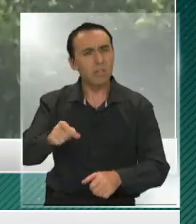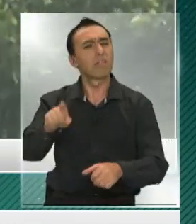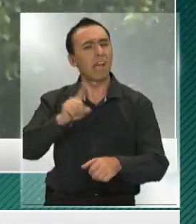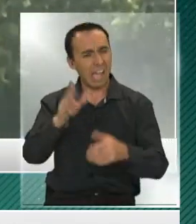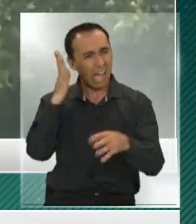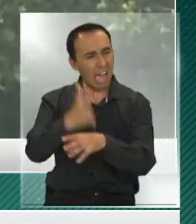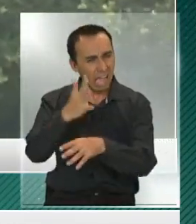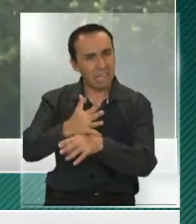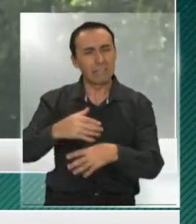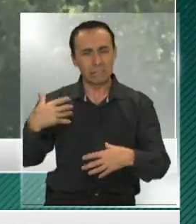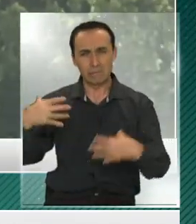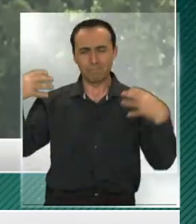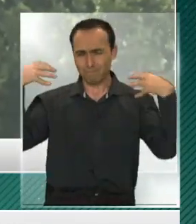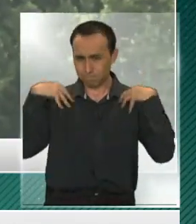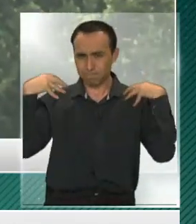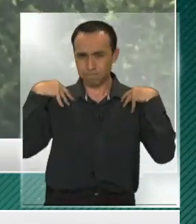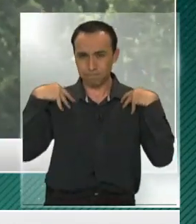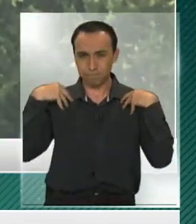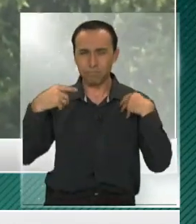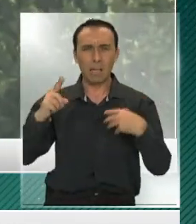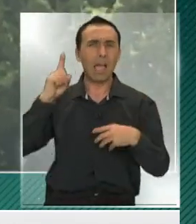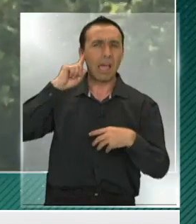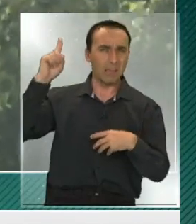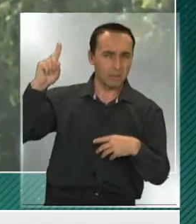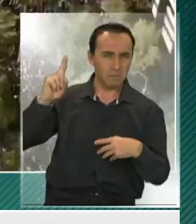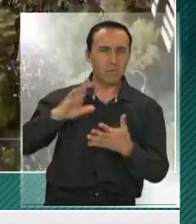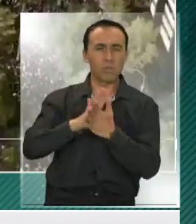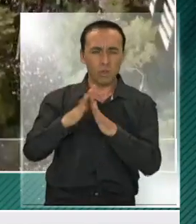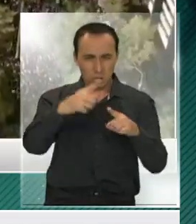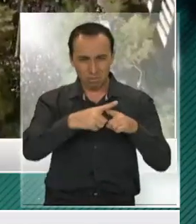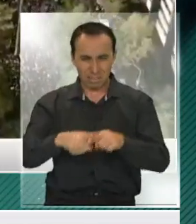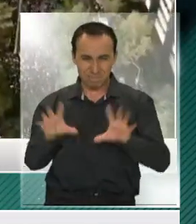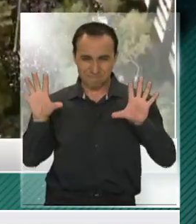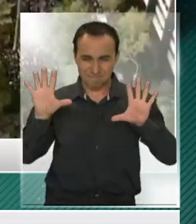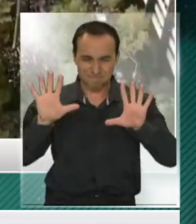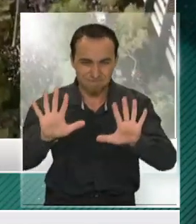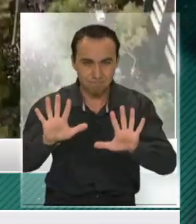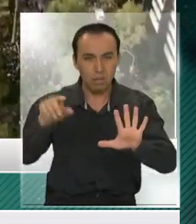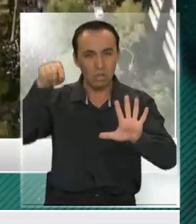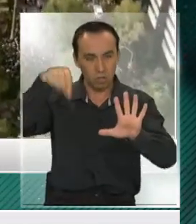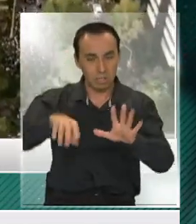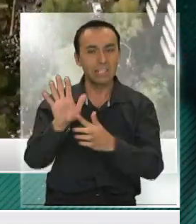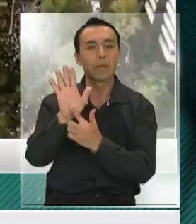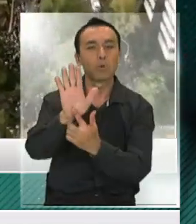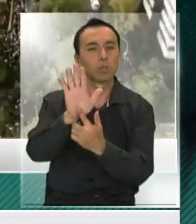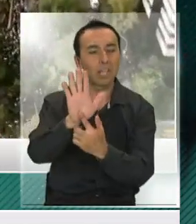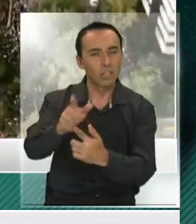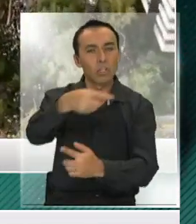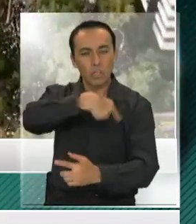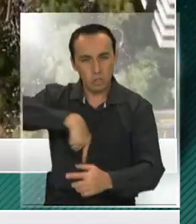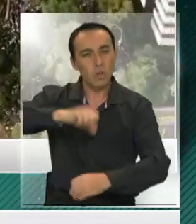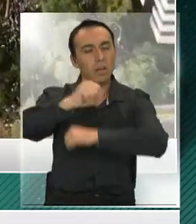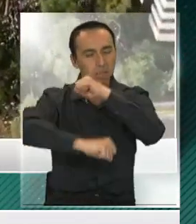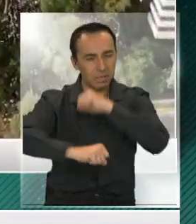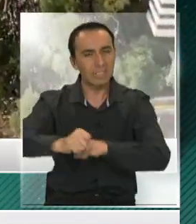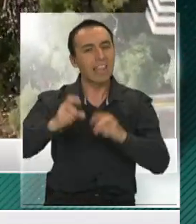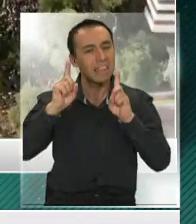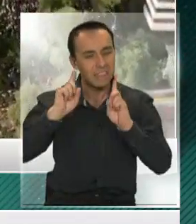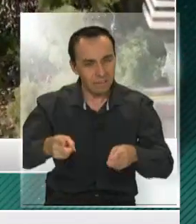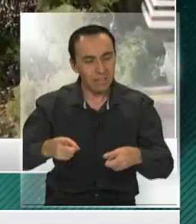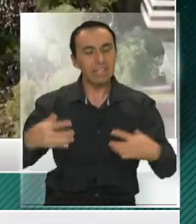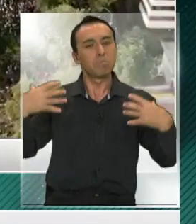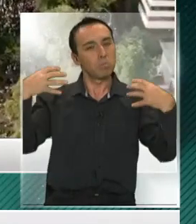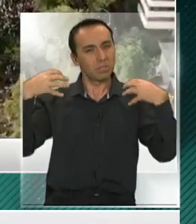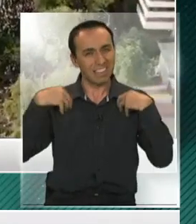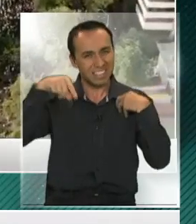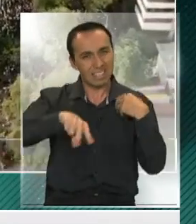aseguró que han escuchado el grito colectivo y que lo que hoy se está reflejando es que tenemos que hacernos cargo de esta crisis. Con